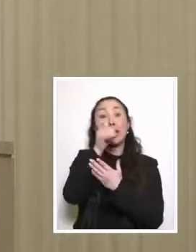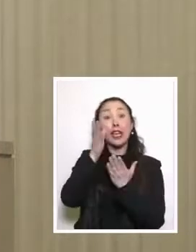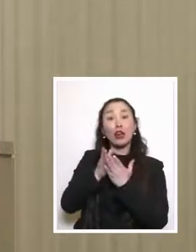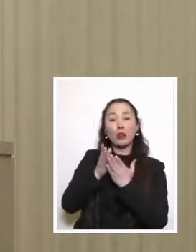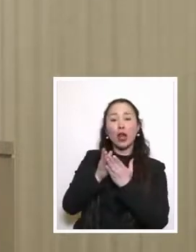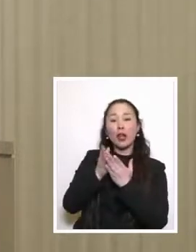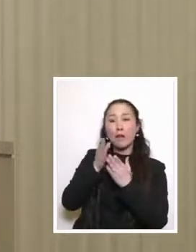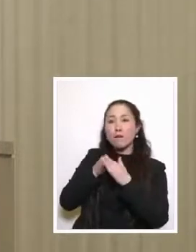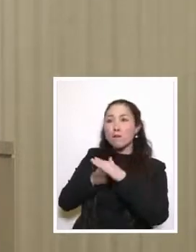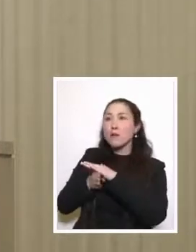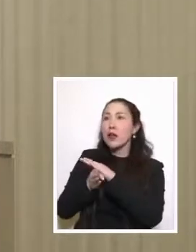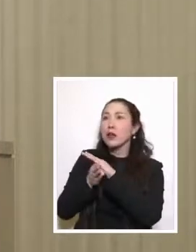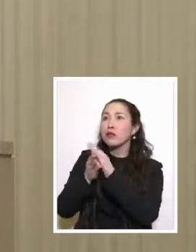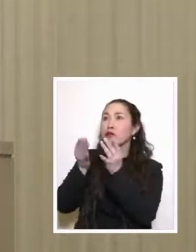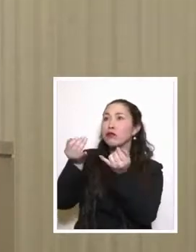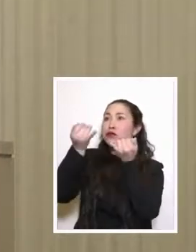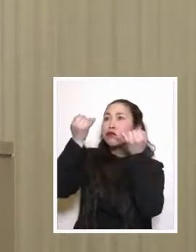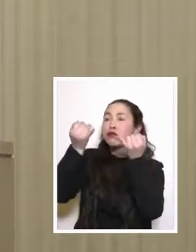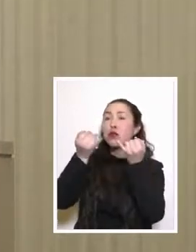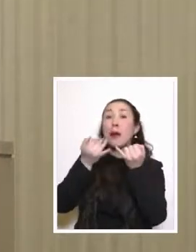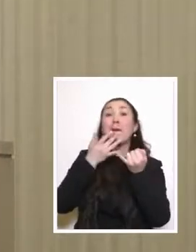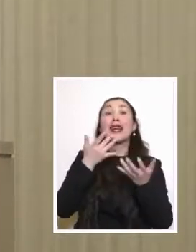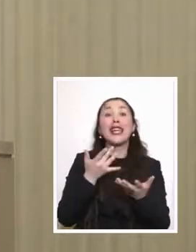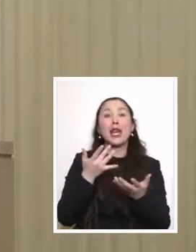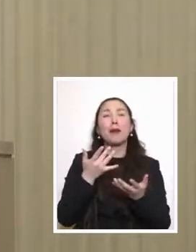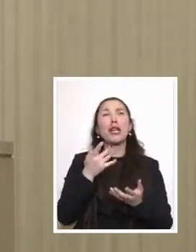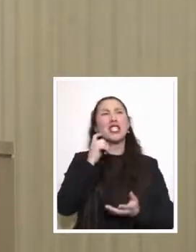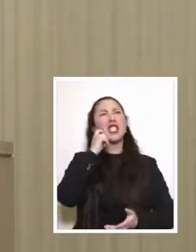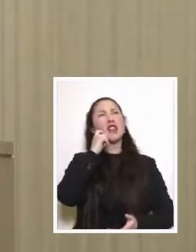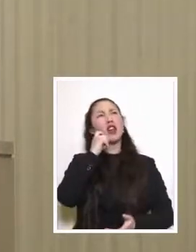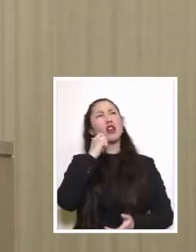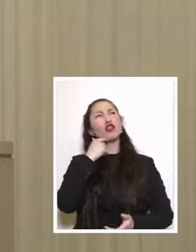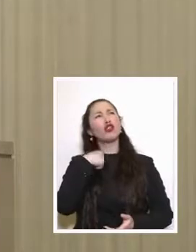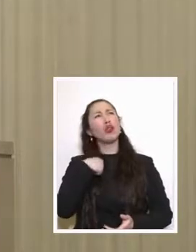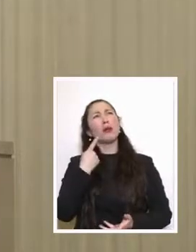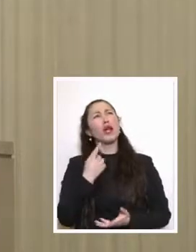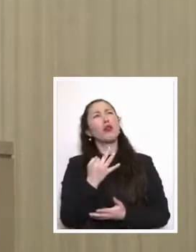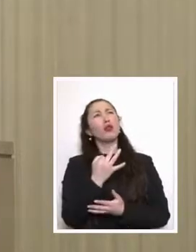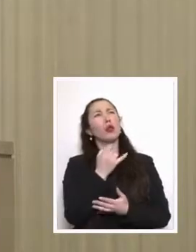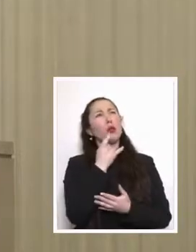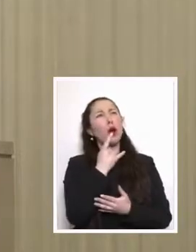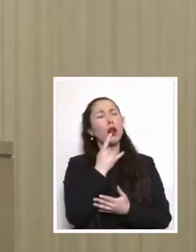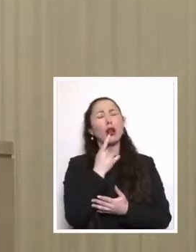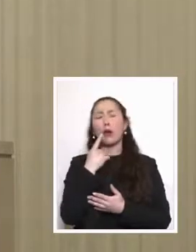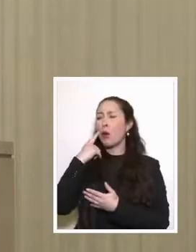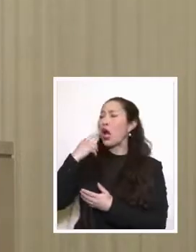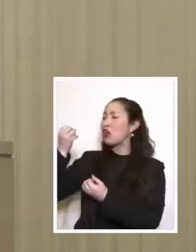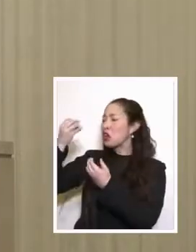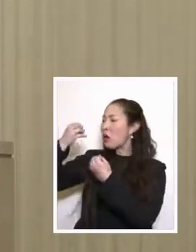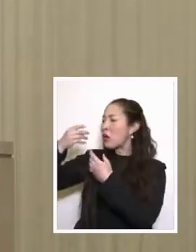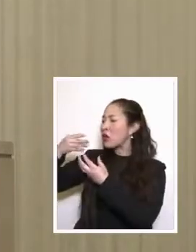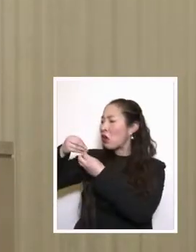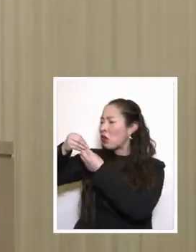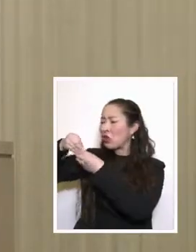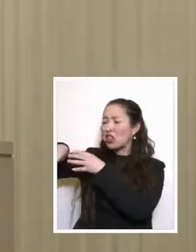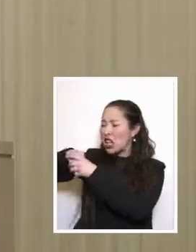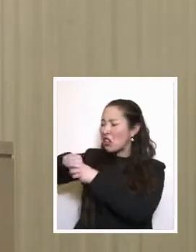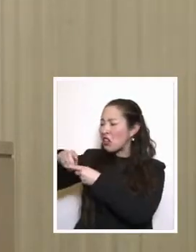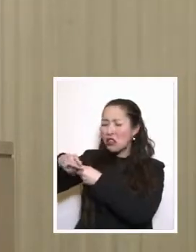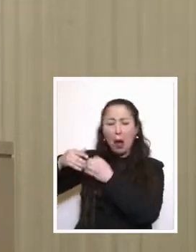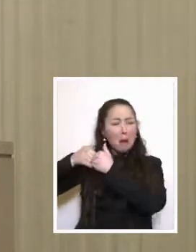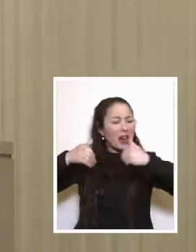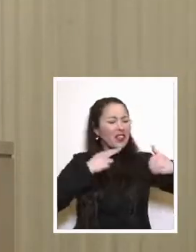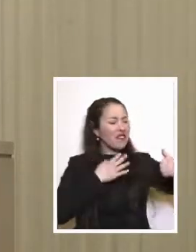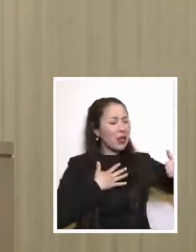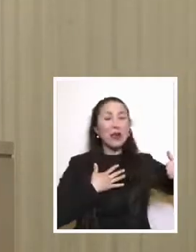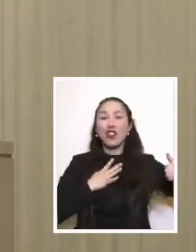y contribuir al saber, de modo que la búsqueda de sentido no quede disociada de los aprendizajes formales. Para ello, debemos